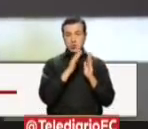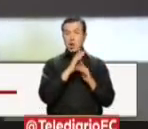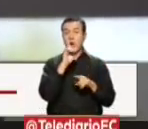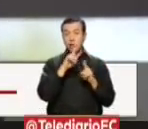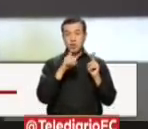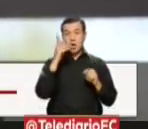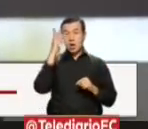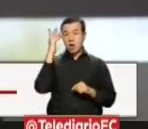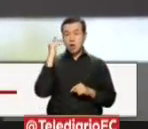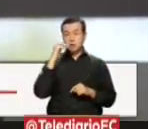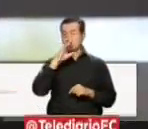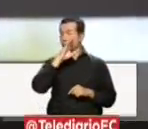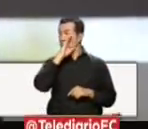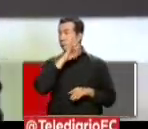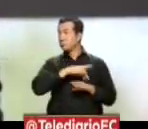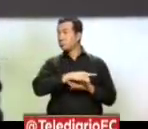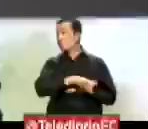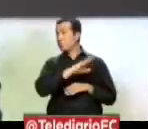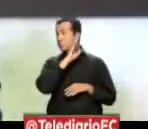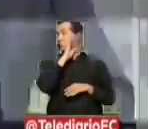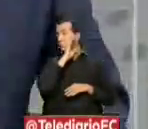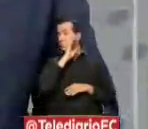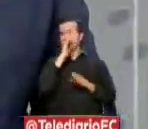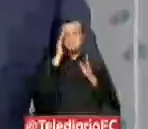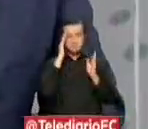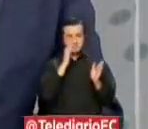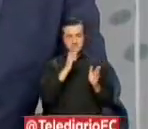tiempo olvidadas, postergadas.